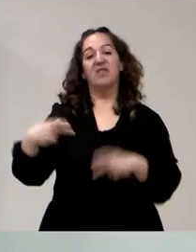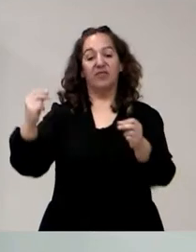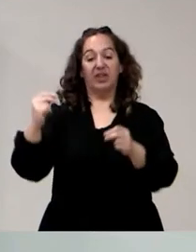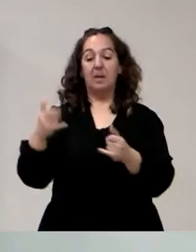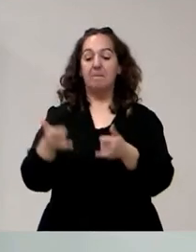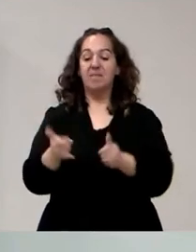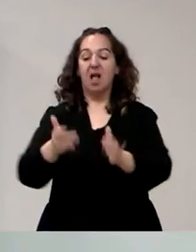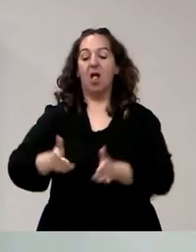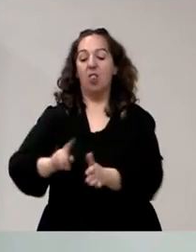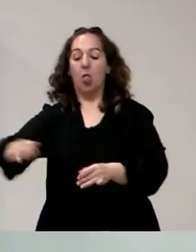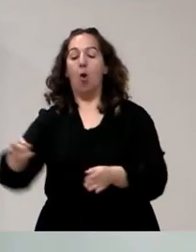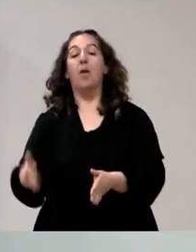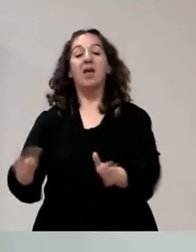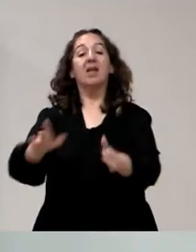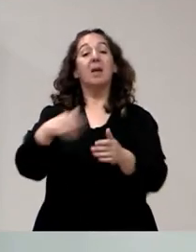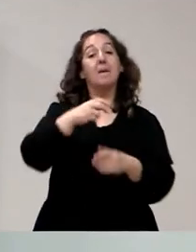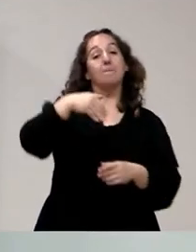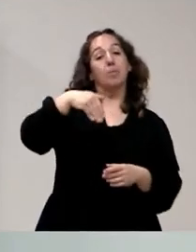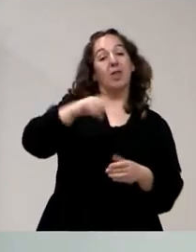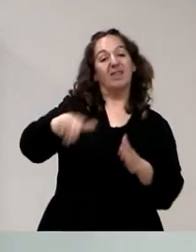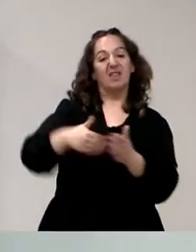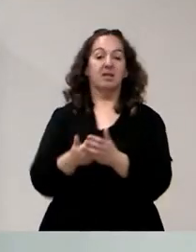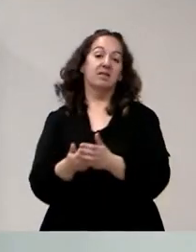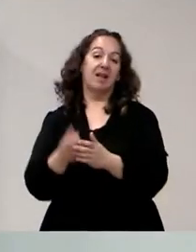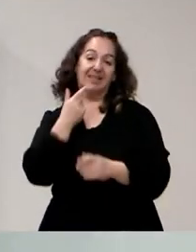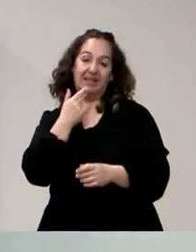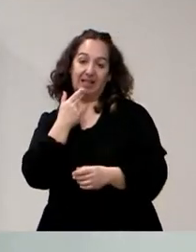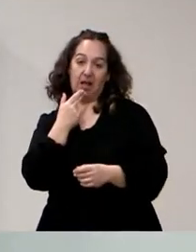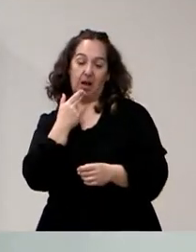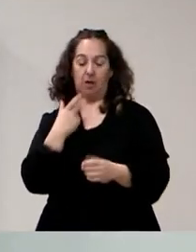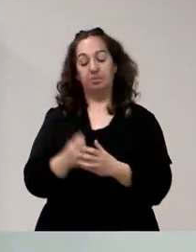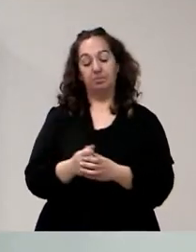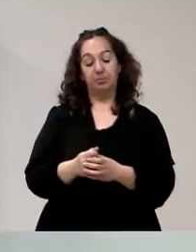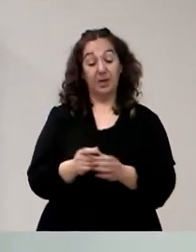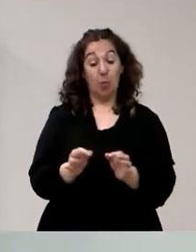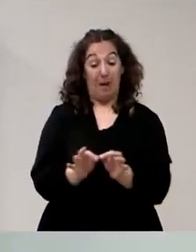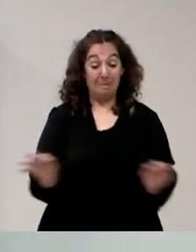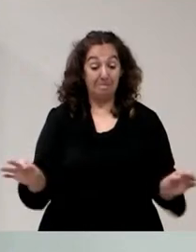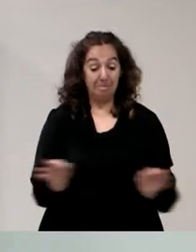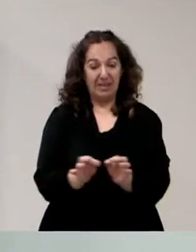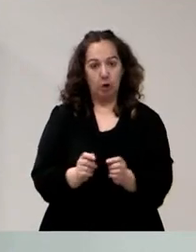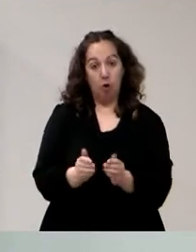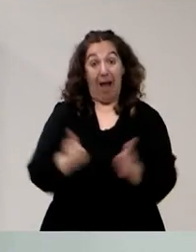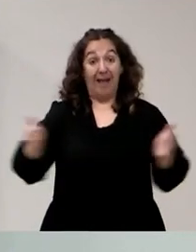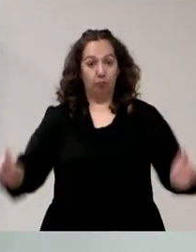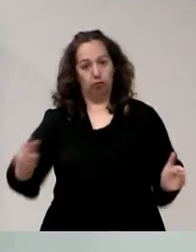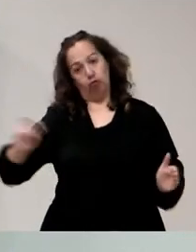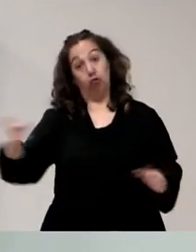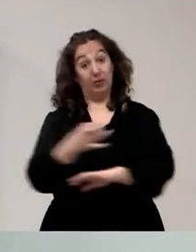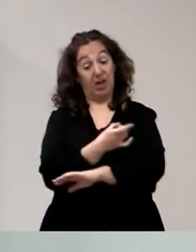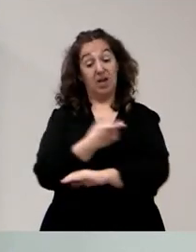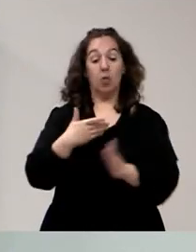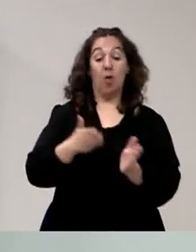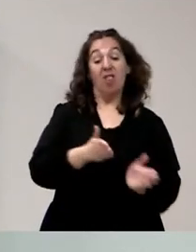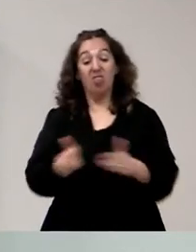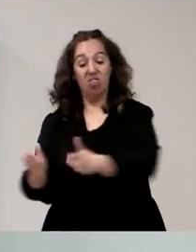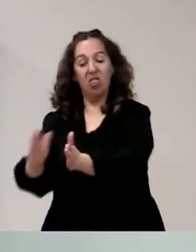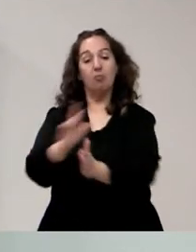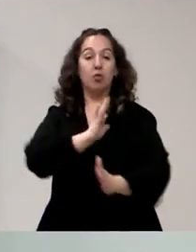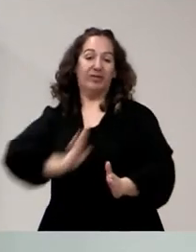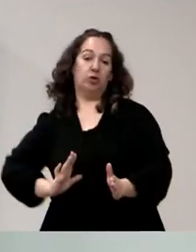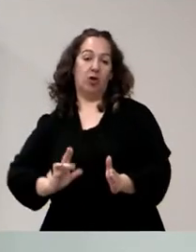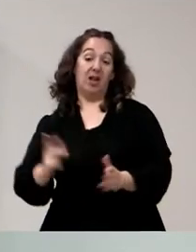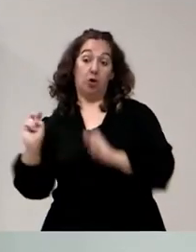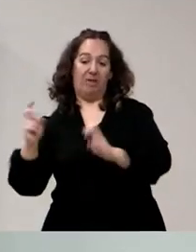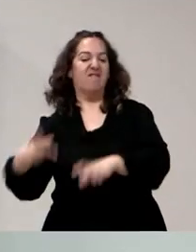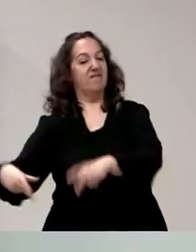entre muriedas y Santander en cuanto al ancho métrico acaba acabaremos el desvío provisional de torre lavega